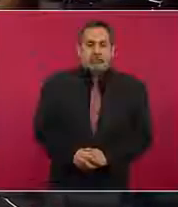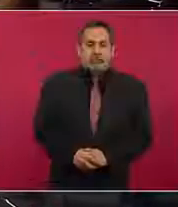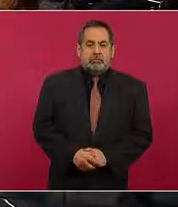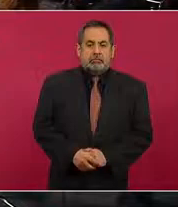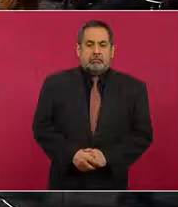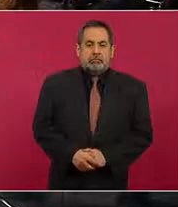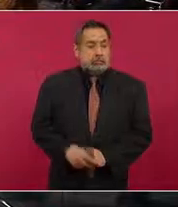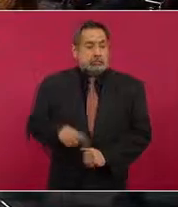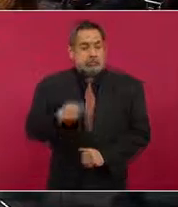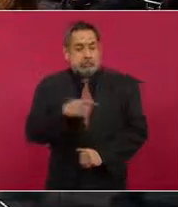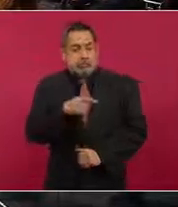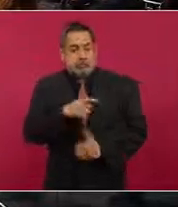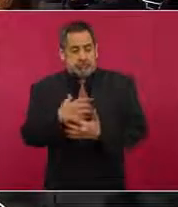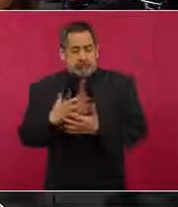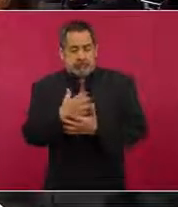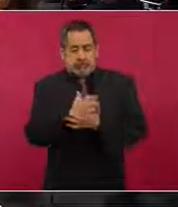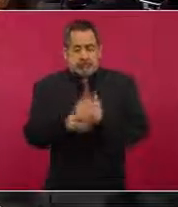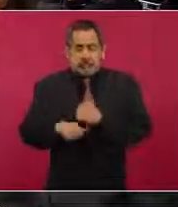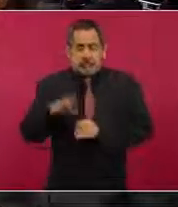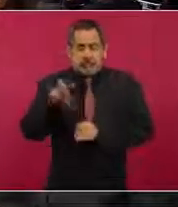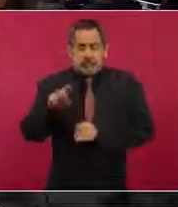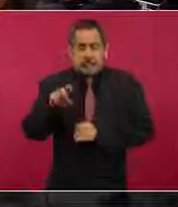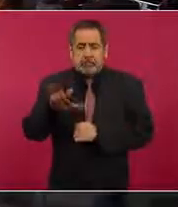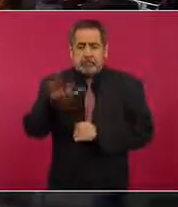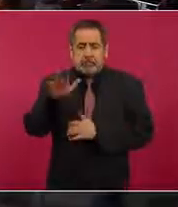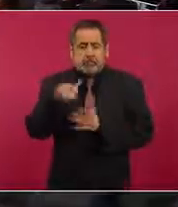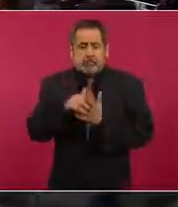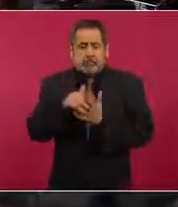solo de ingresos personales,